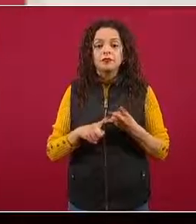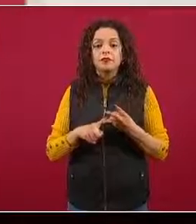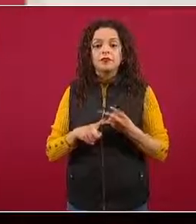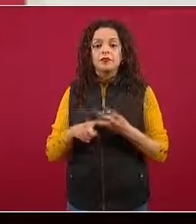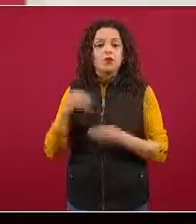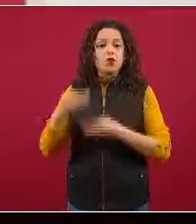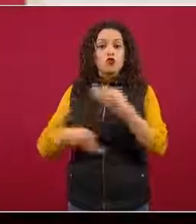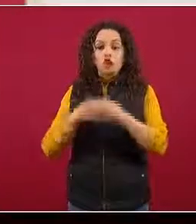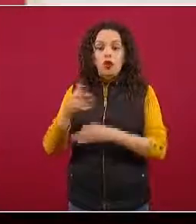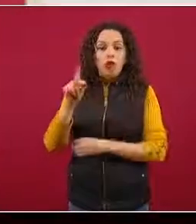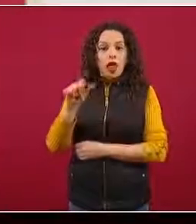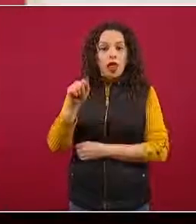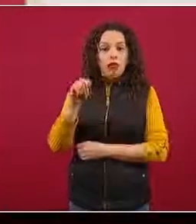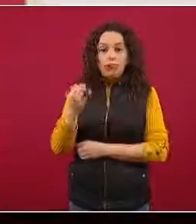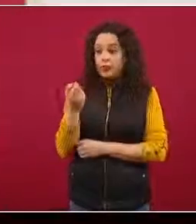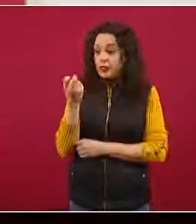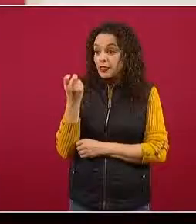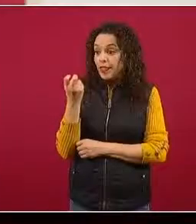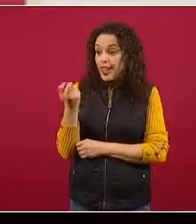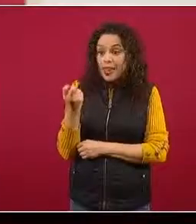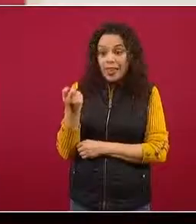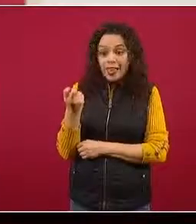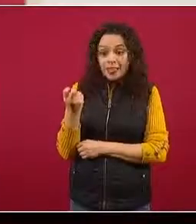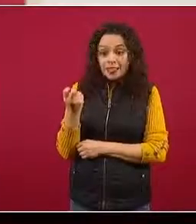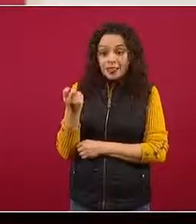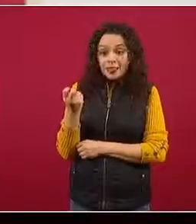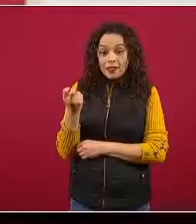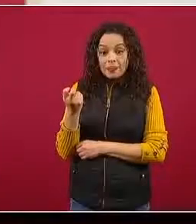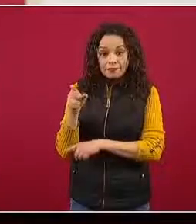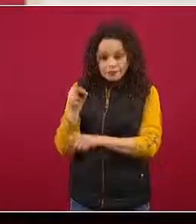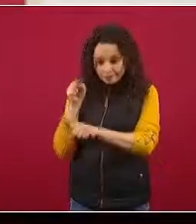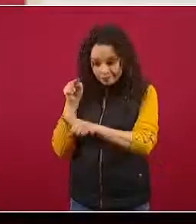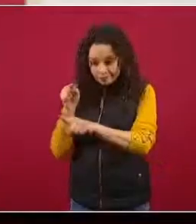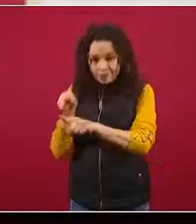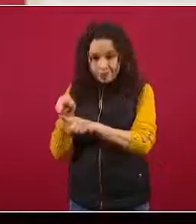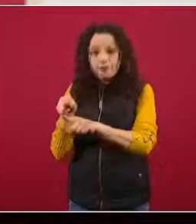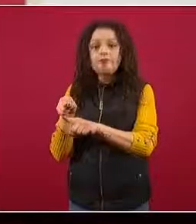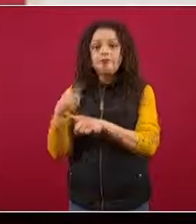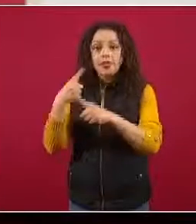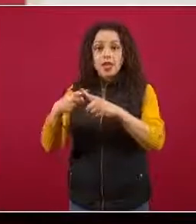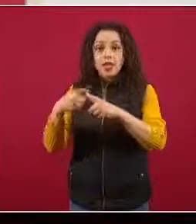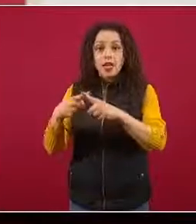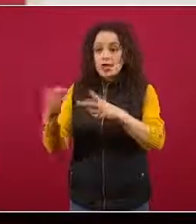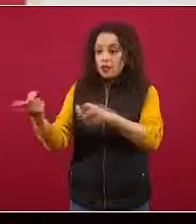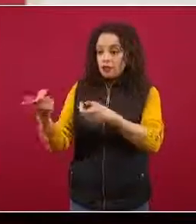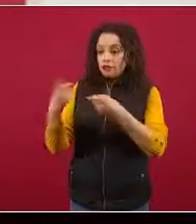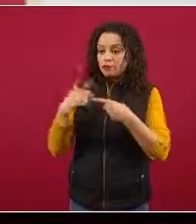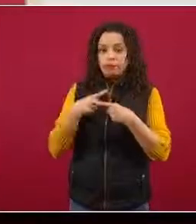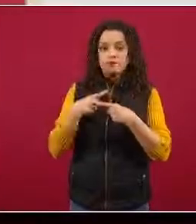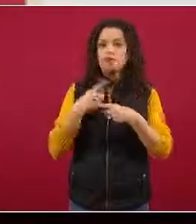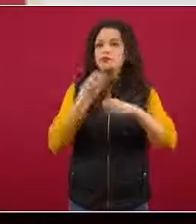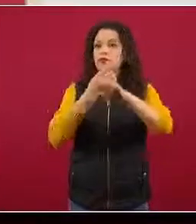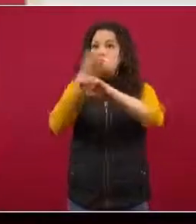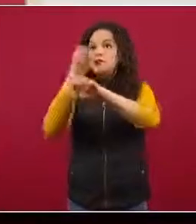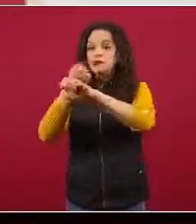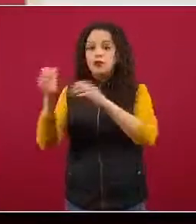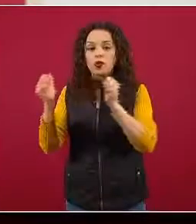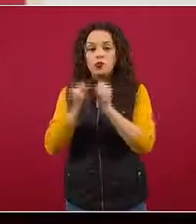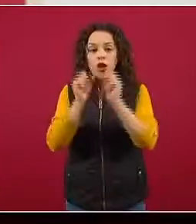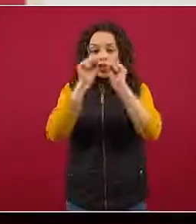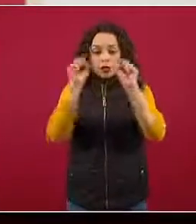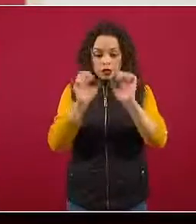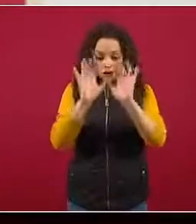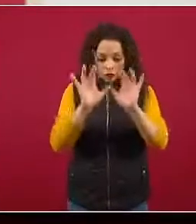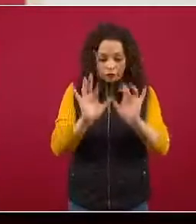estos datos, de ahí salen, de los datos que nos otorgan los sistemas estatales de salud y